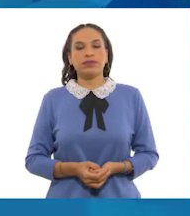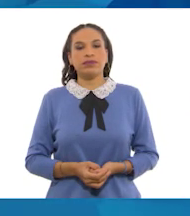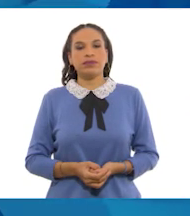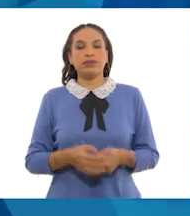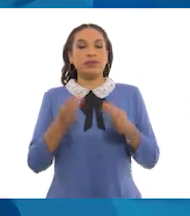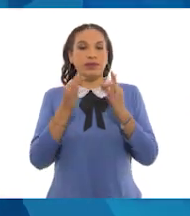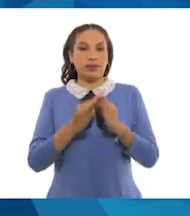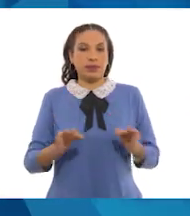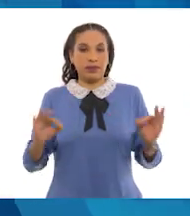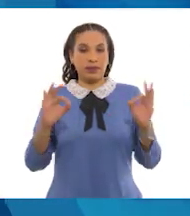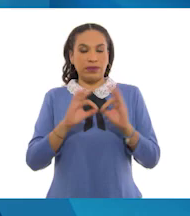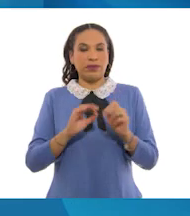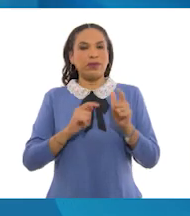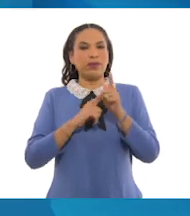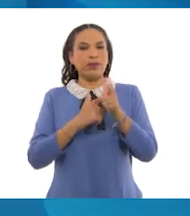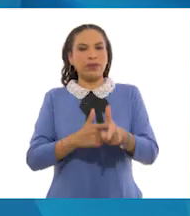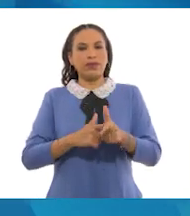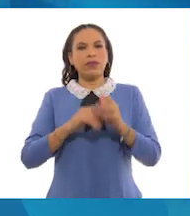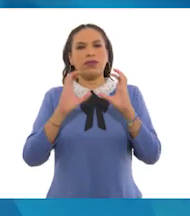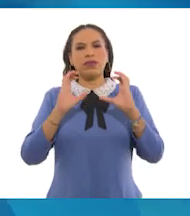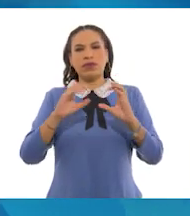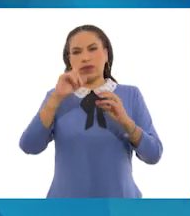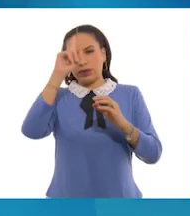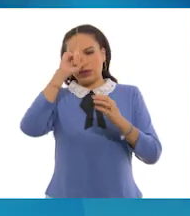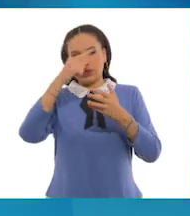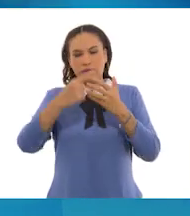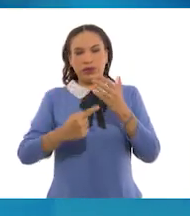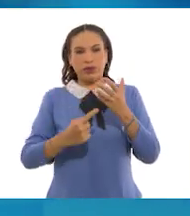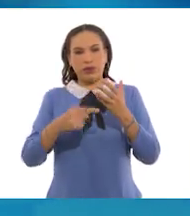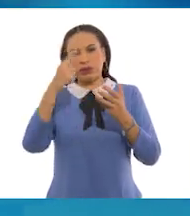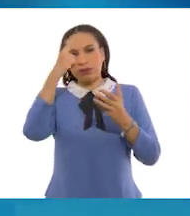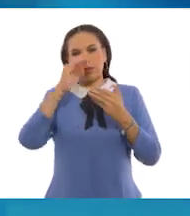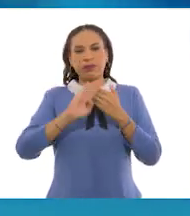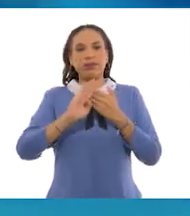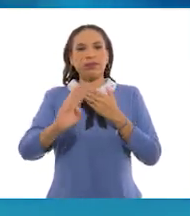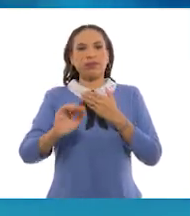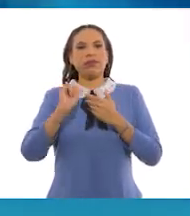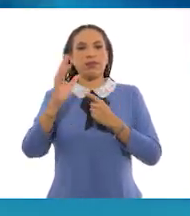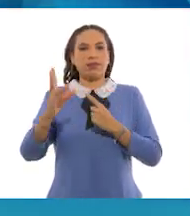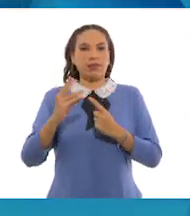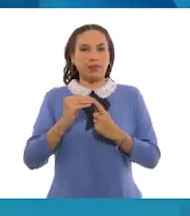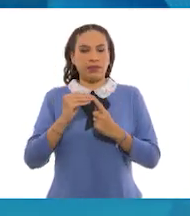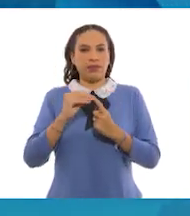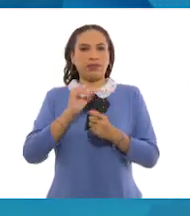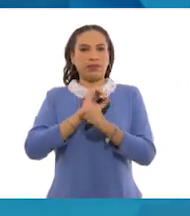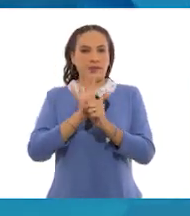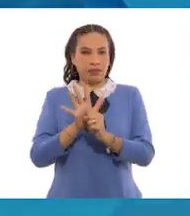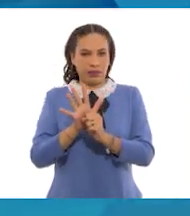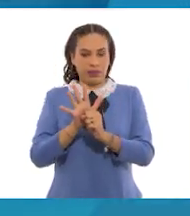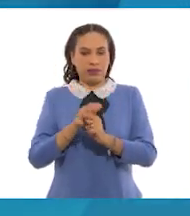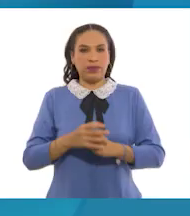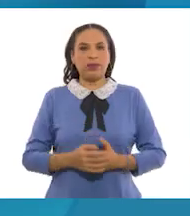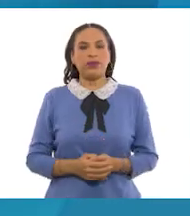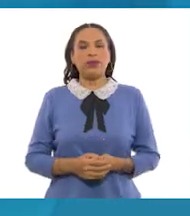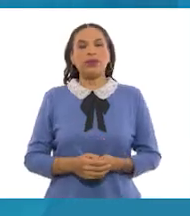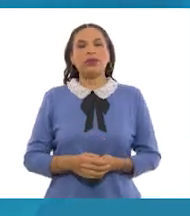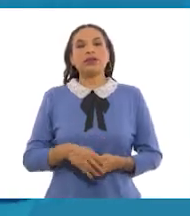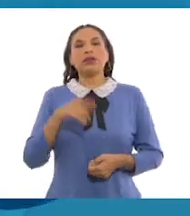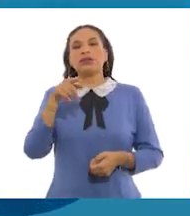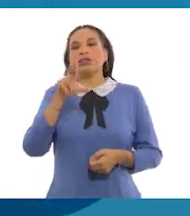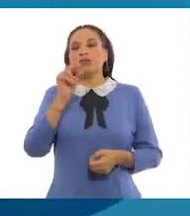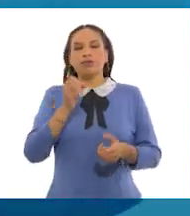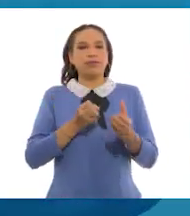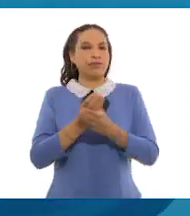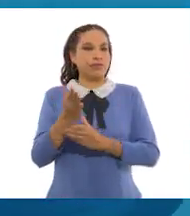Es muy importante continuar con las recomendaciones para evitar contagios de COVID. Trata de